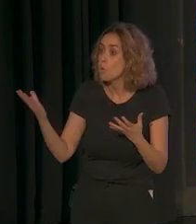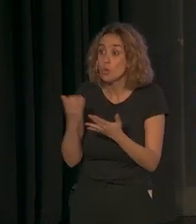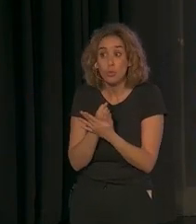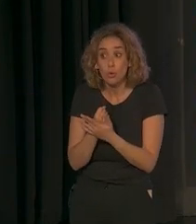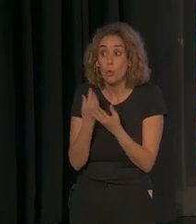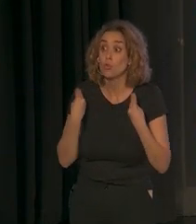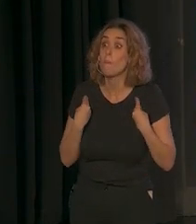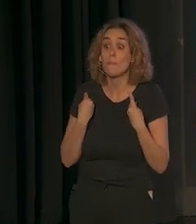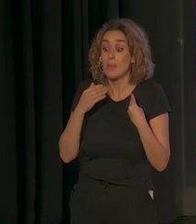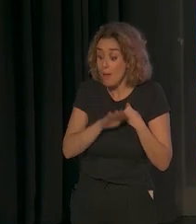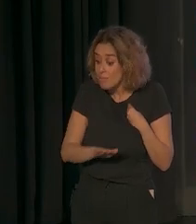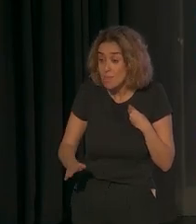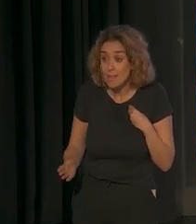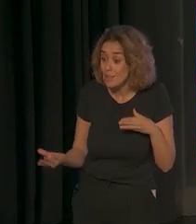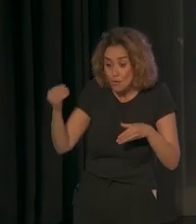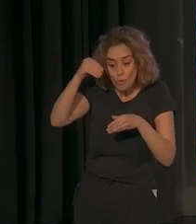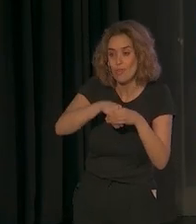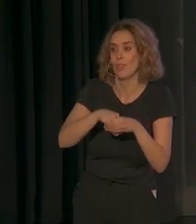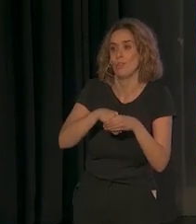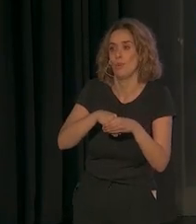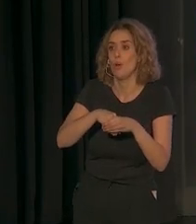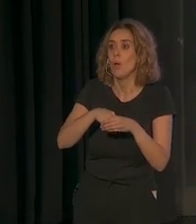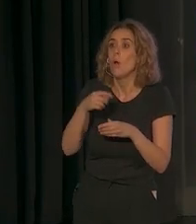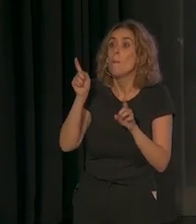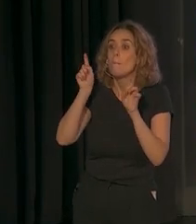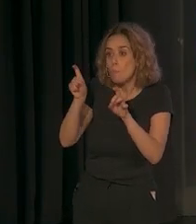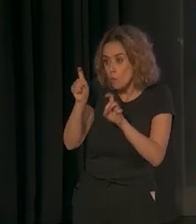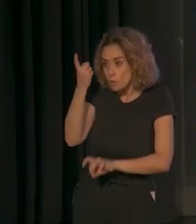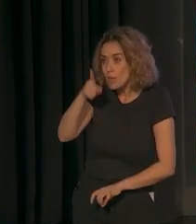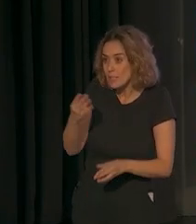niño. Así que ahí estarían también los profesores.